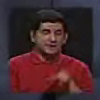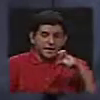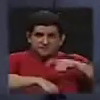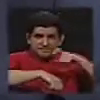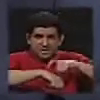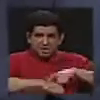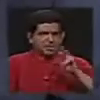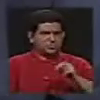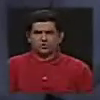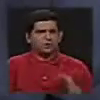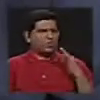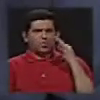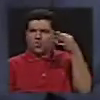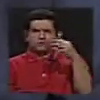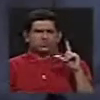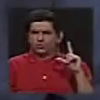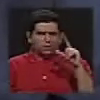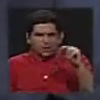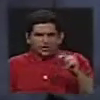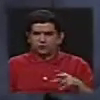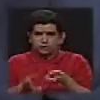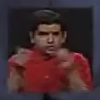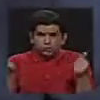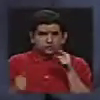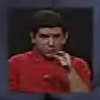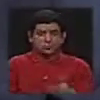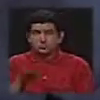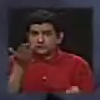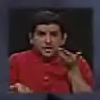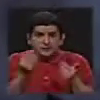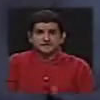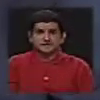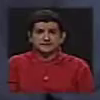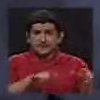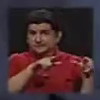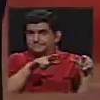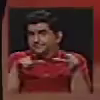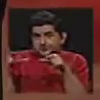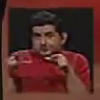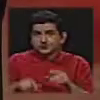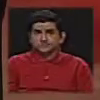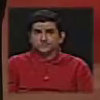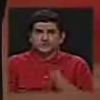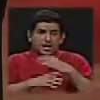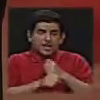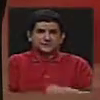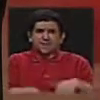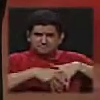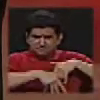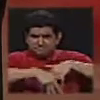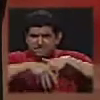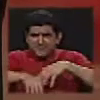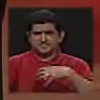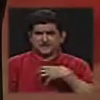no es mucho tiempo, esto no se ha resuelto, ¿ustedes estarían dispuestos a hacer